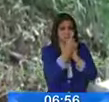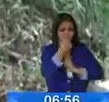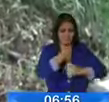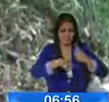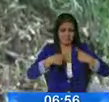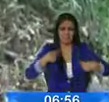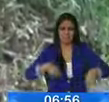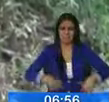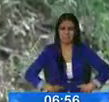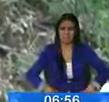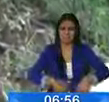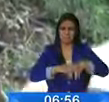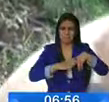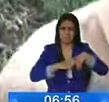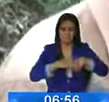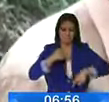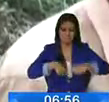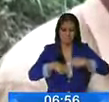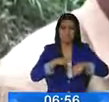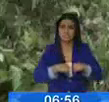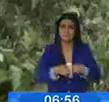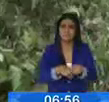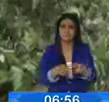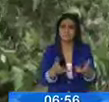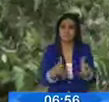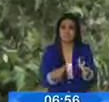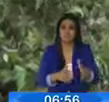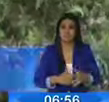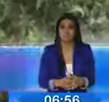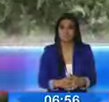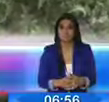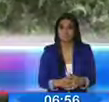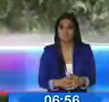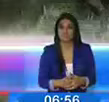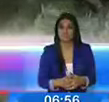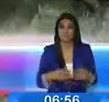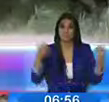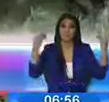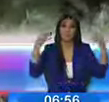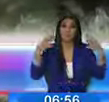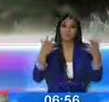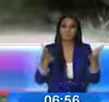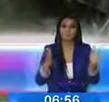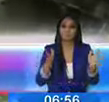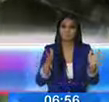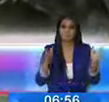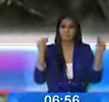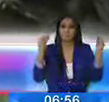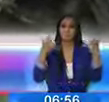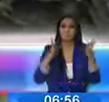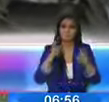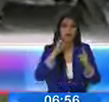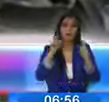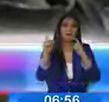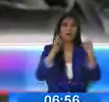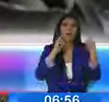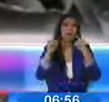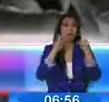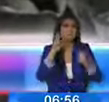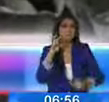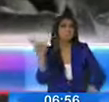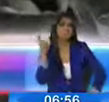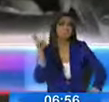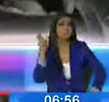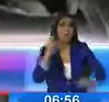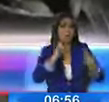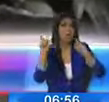piernas y si en zapatos la poca luz en la zona si el drama más profundo sólo escuchaban gritos de dolor y auxilio que salían